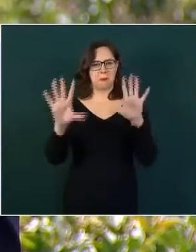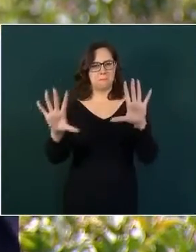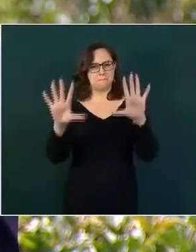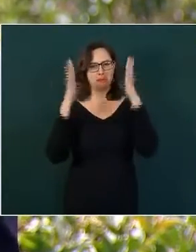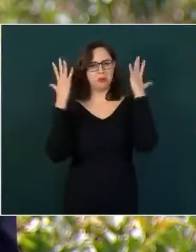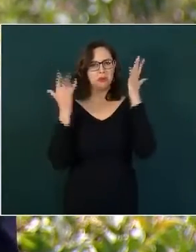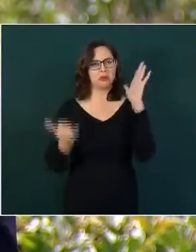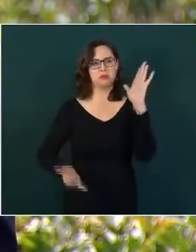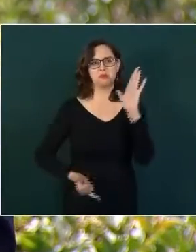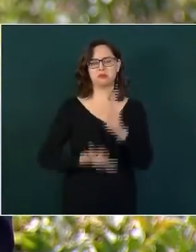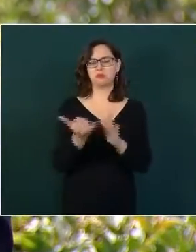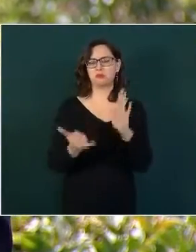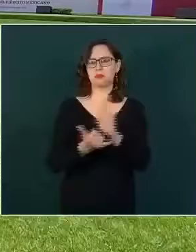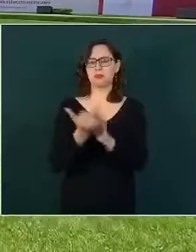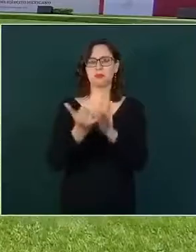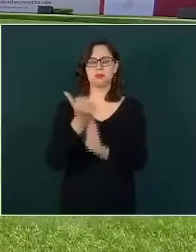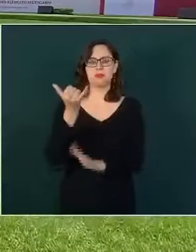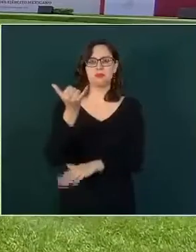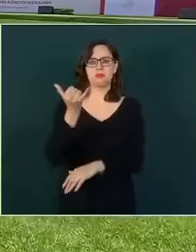No hay nada